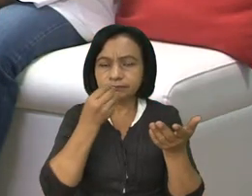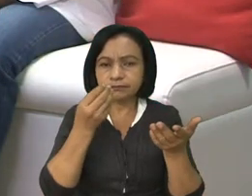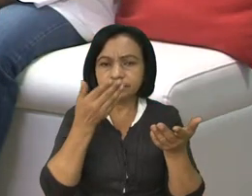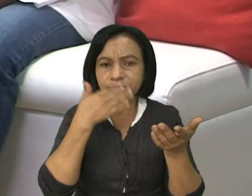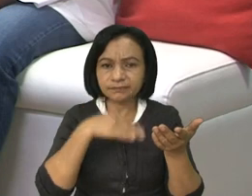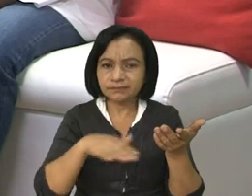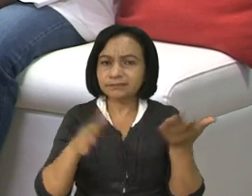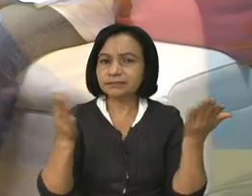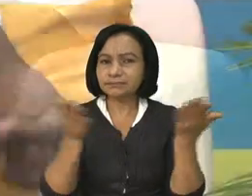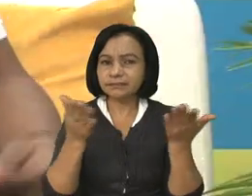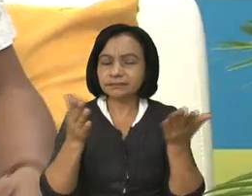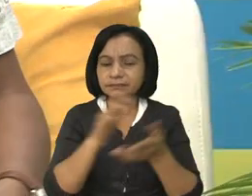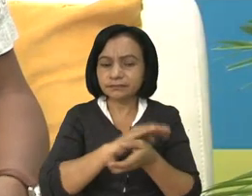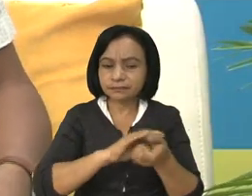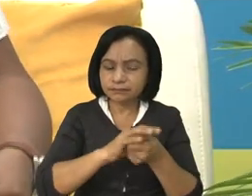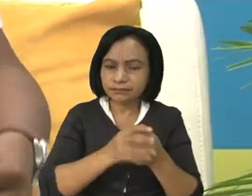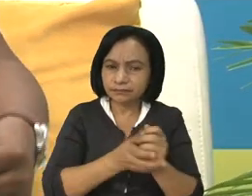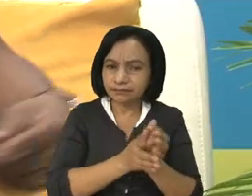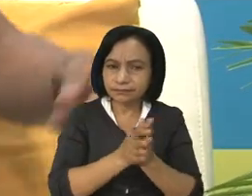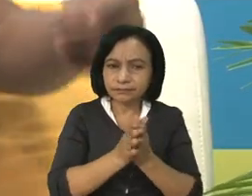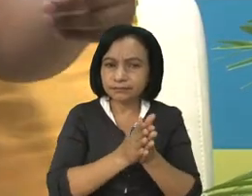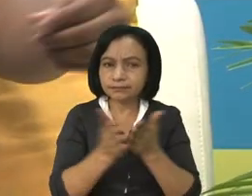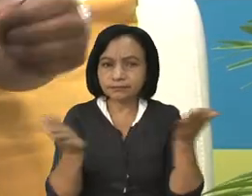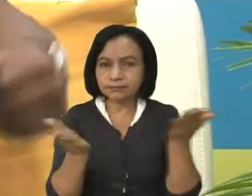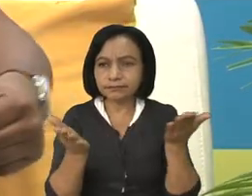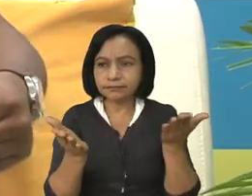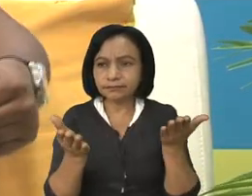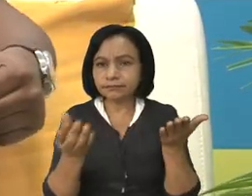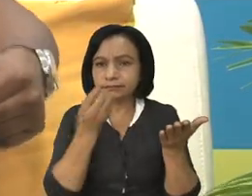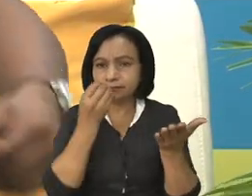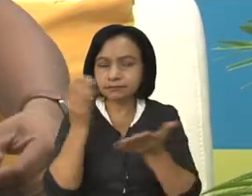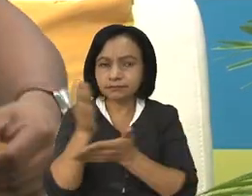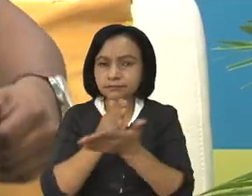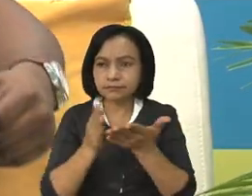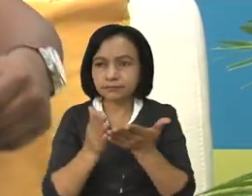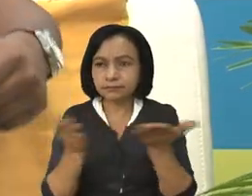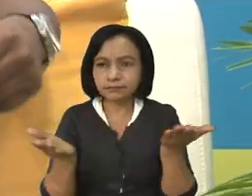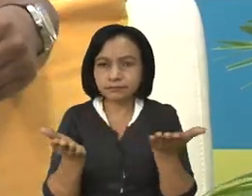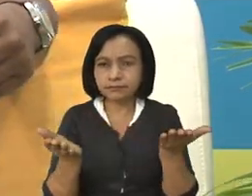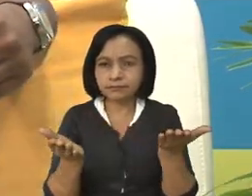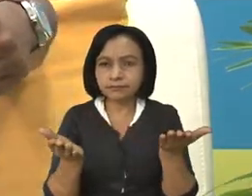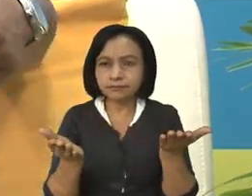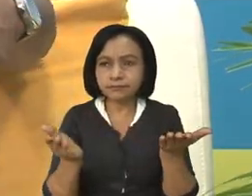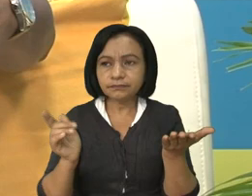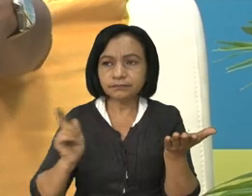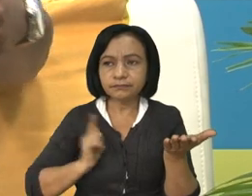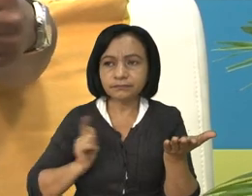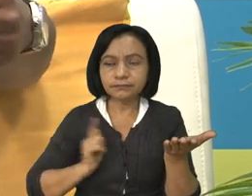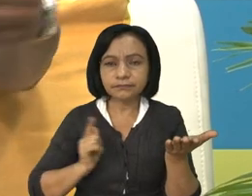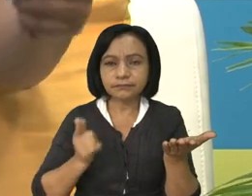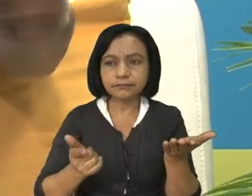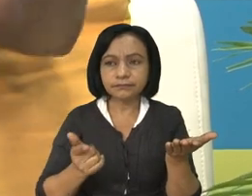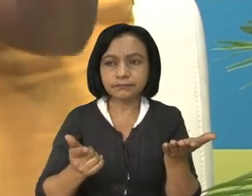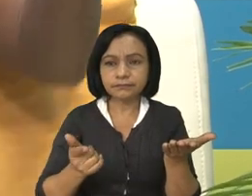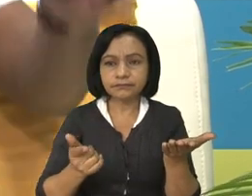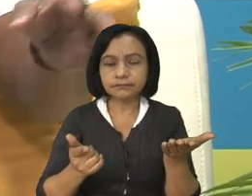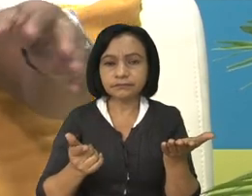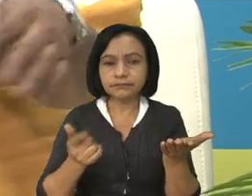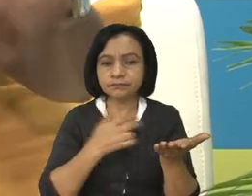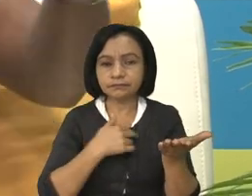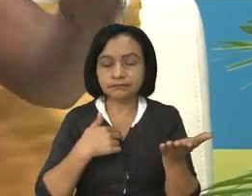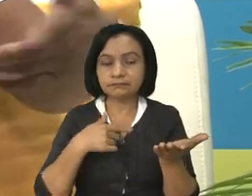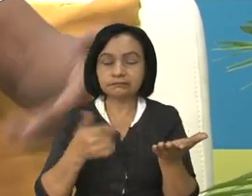preparados también, el no lavarse la mano, pero hay alimentos, doctor, que son como, no sé si llamarle factores de